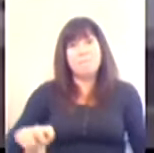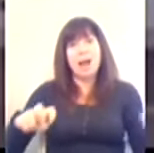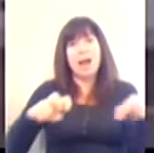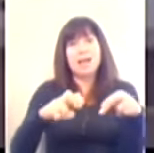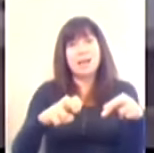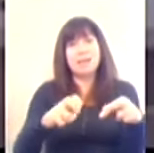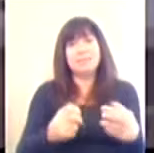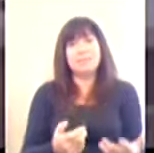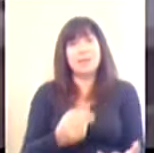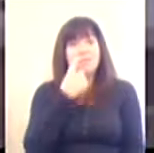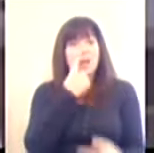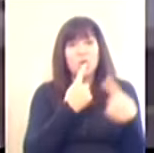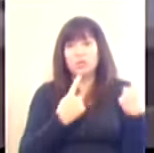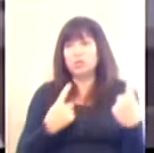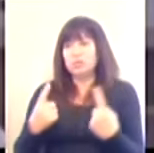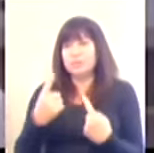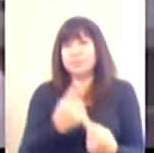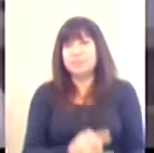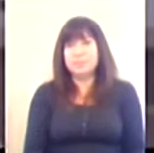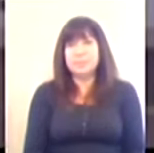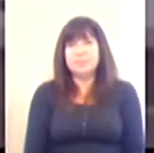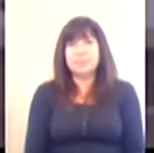integrarlos a todos.